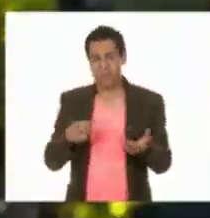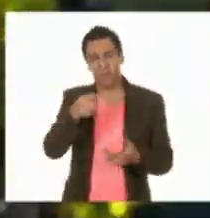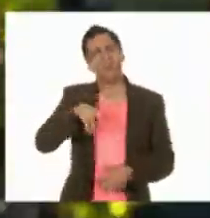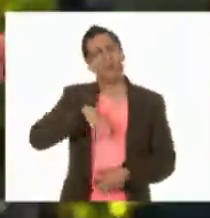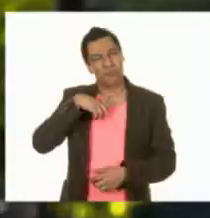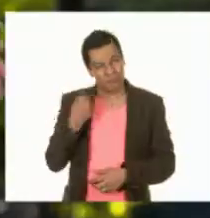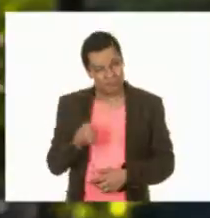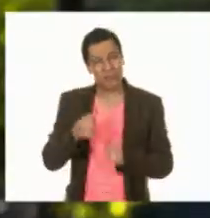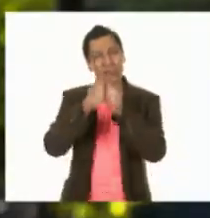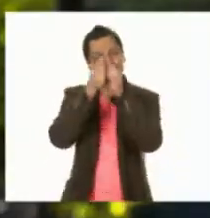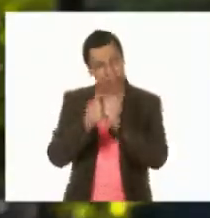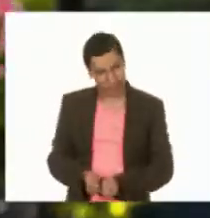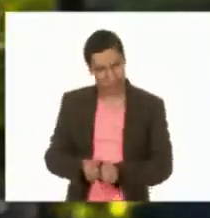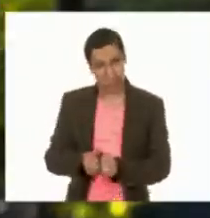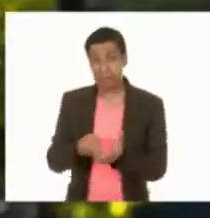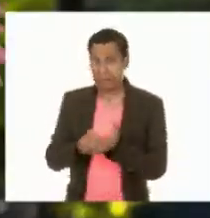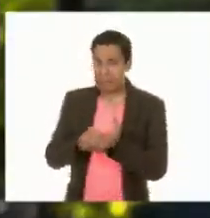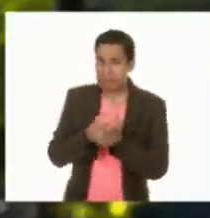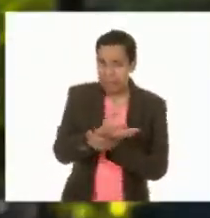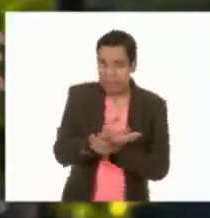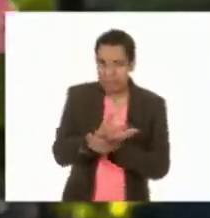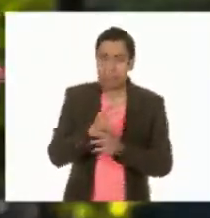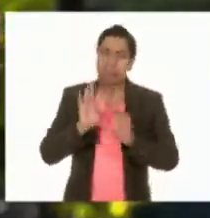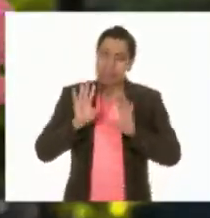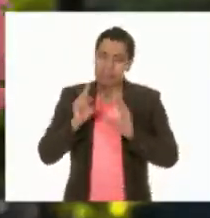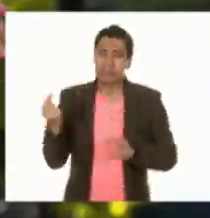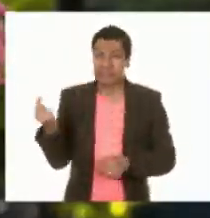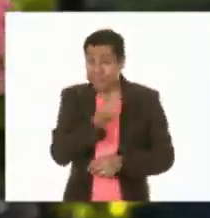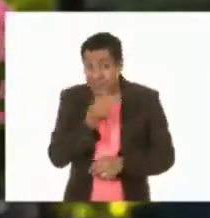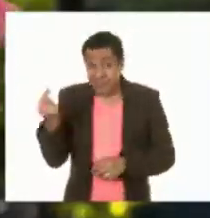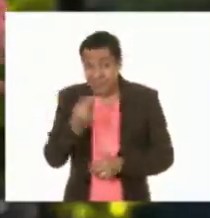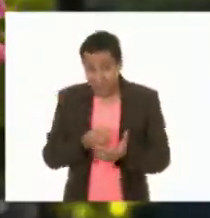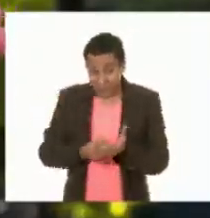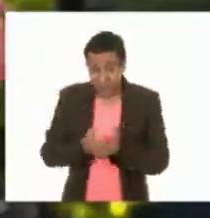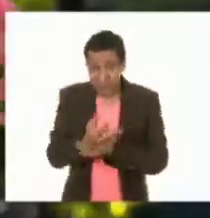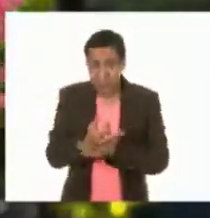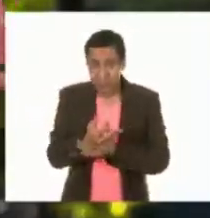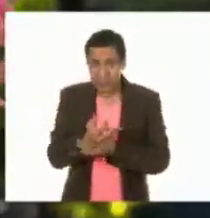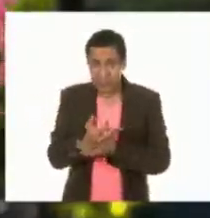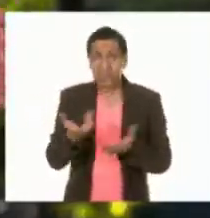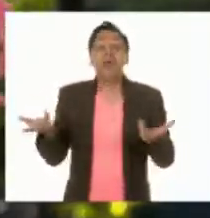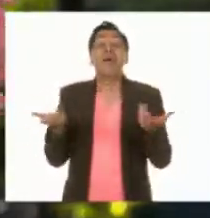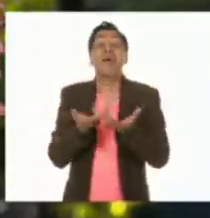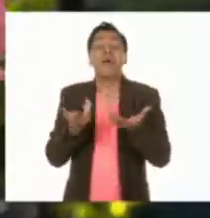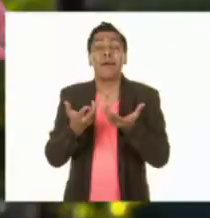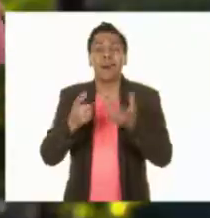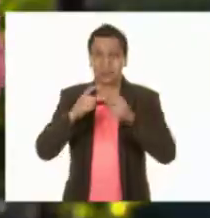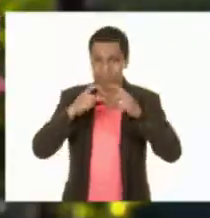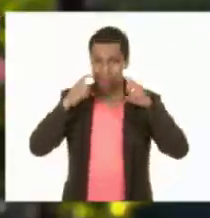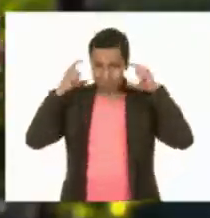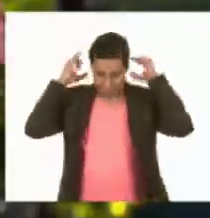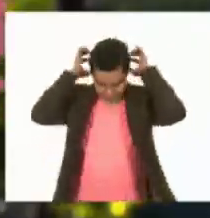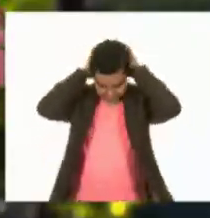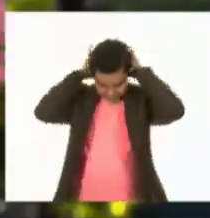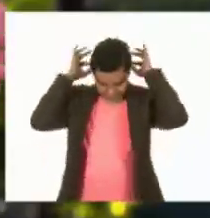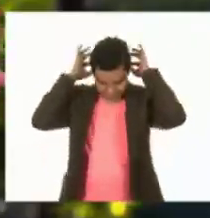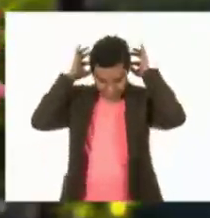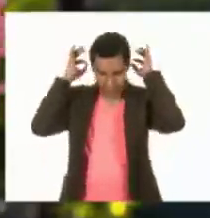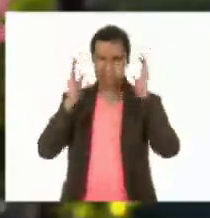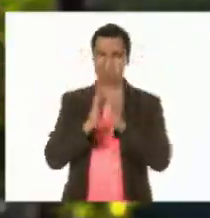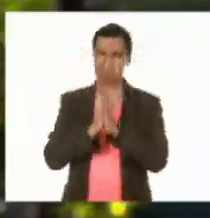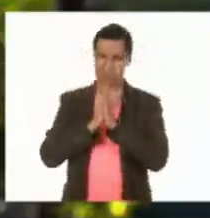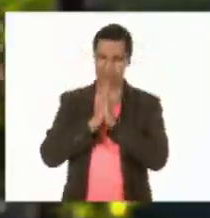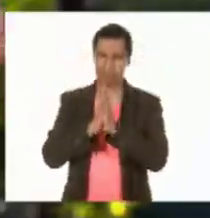no salir de casa a menos que sea muy necesario. Si lo haces, utiliza el